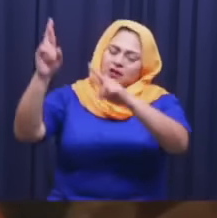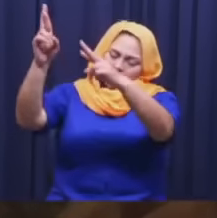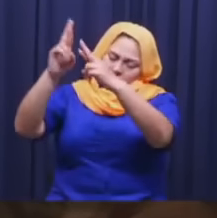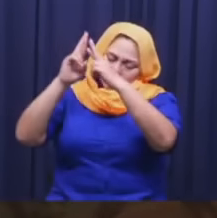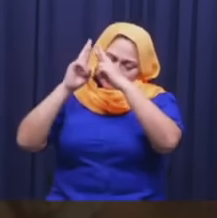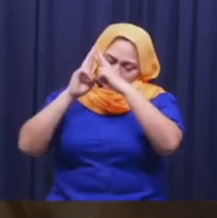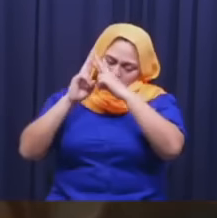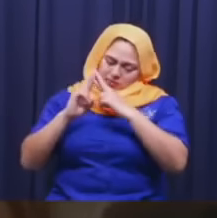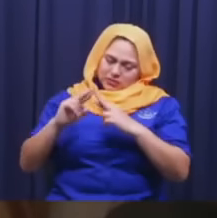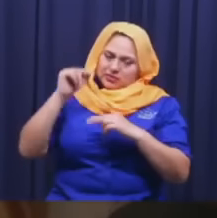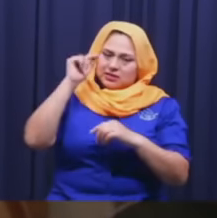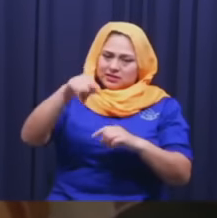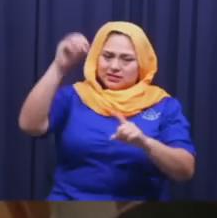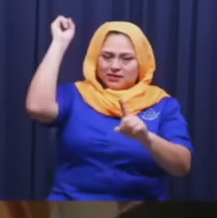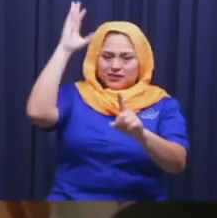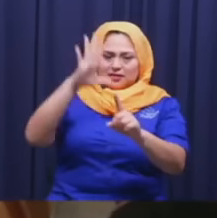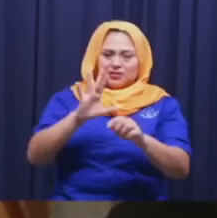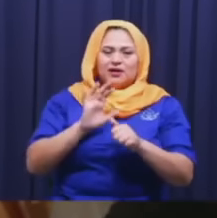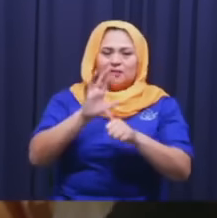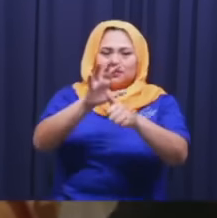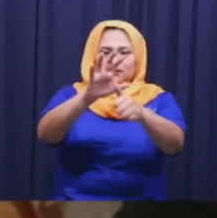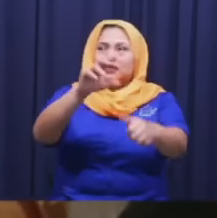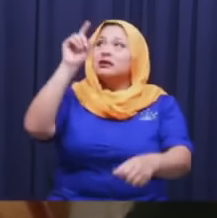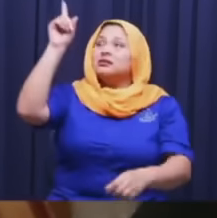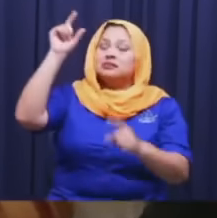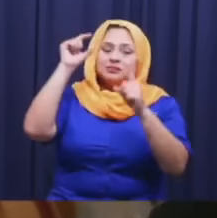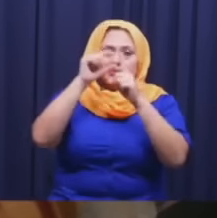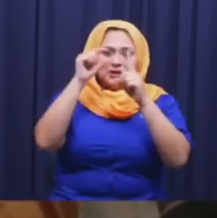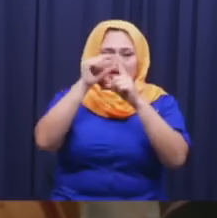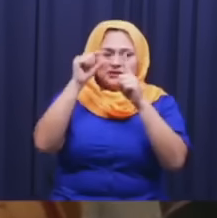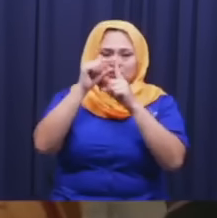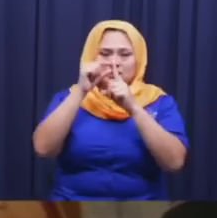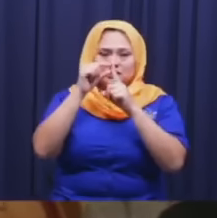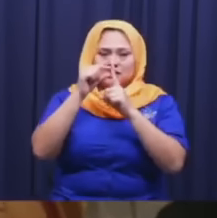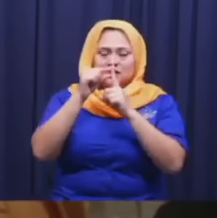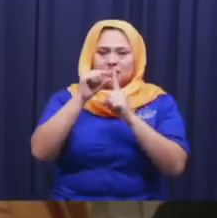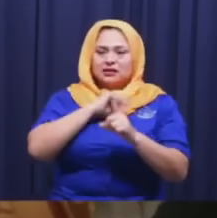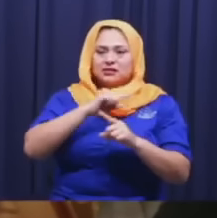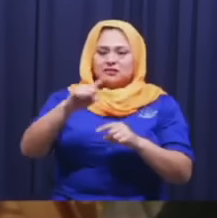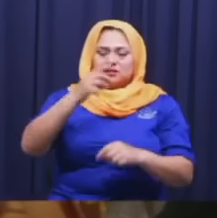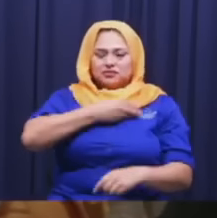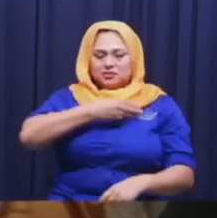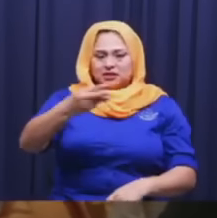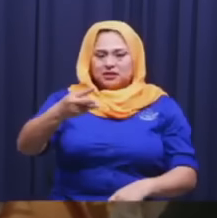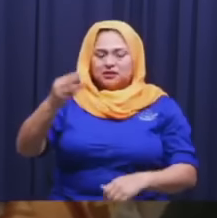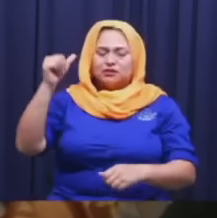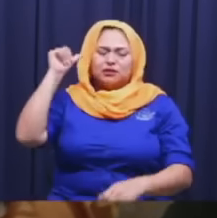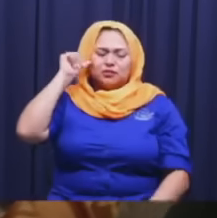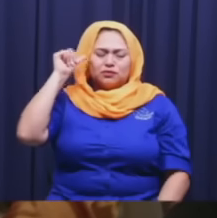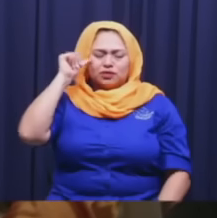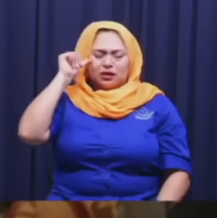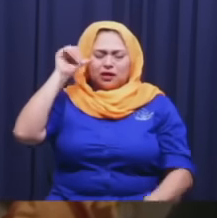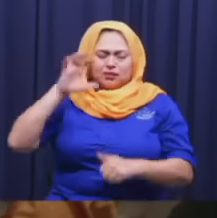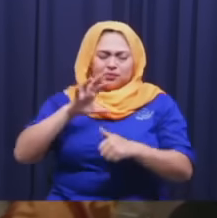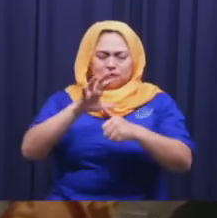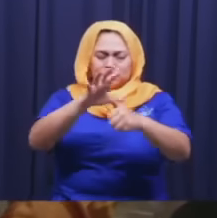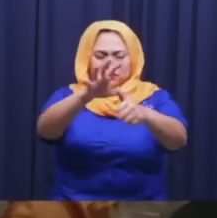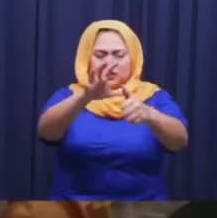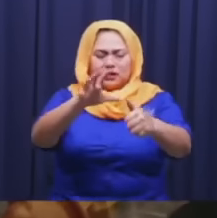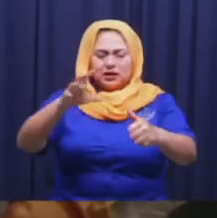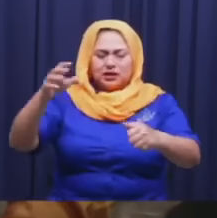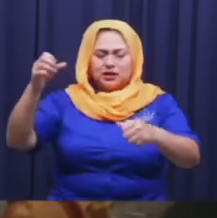Recibimos esa bendición apostólica, esa palabra que ha sido enviada con autoridad apostólica